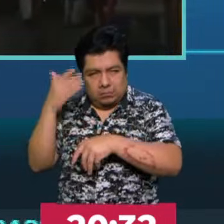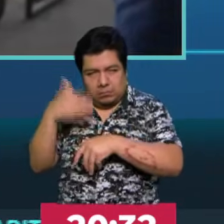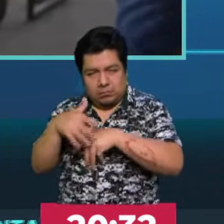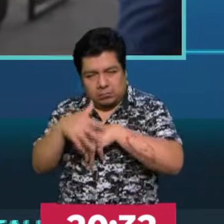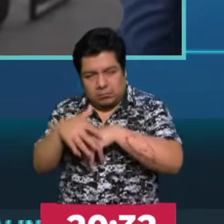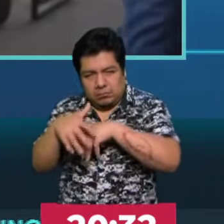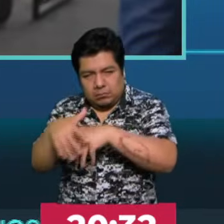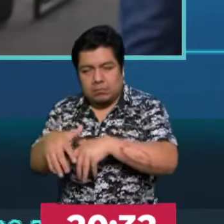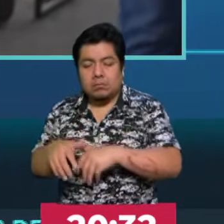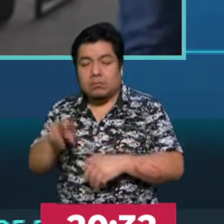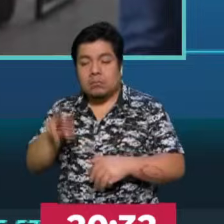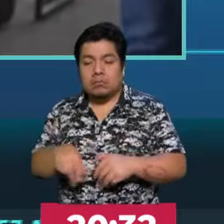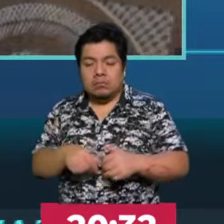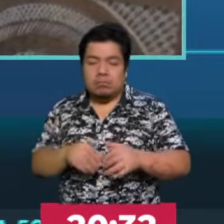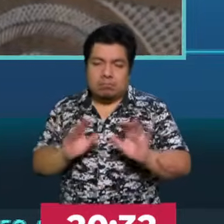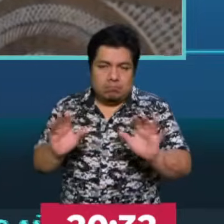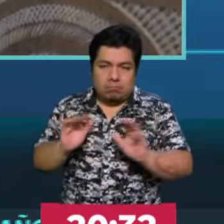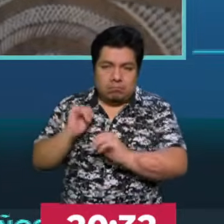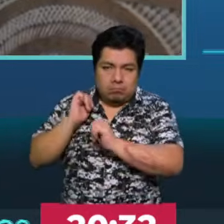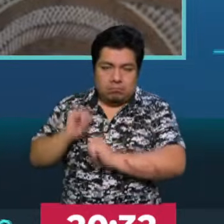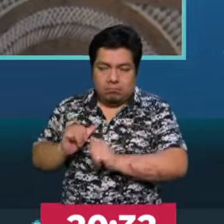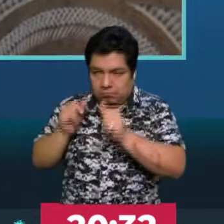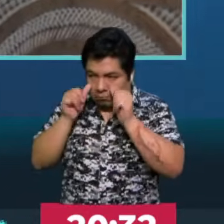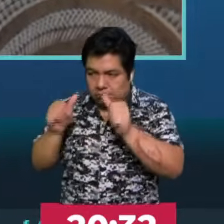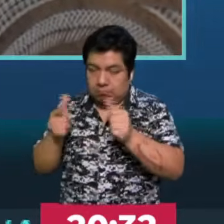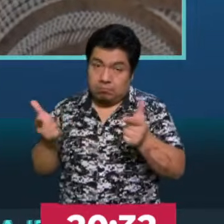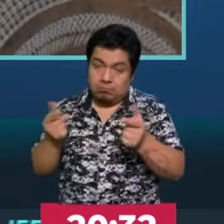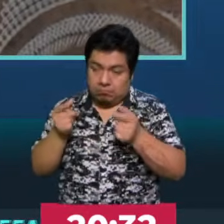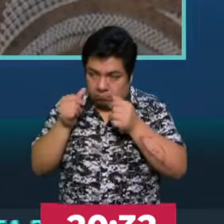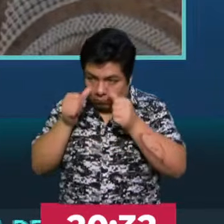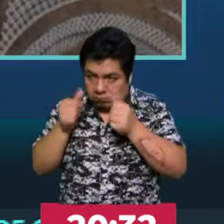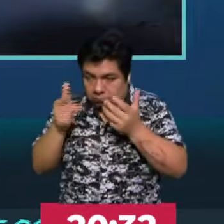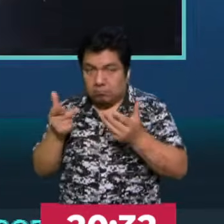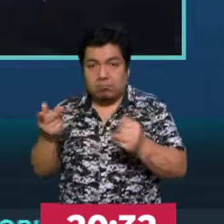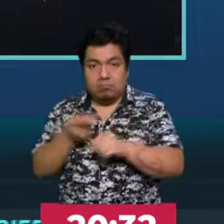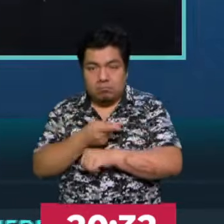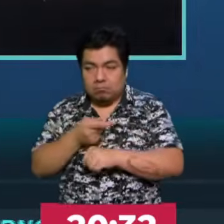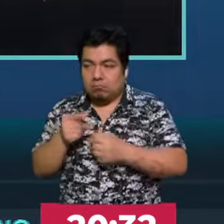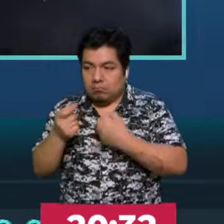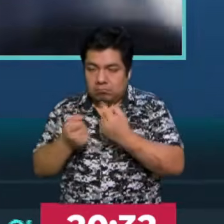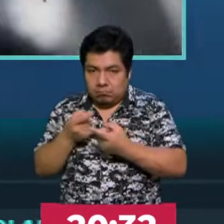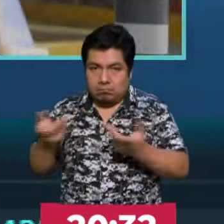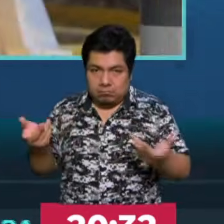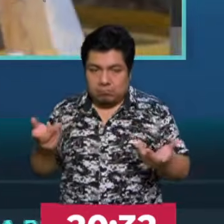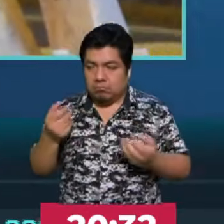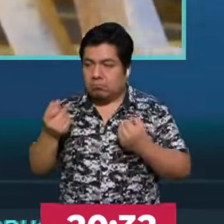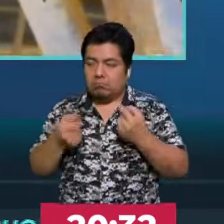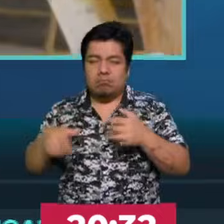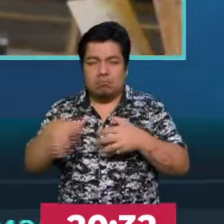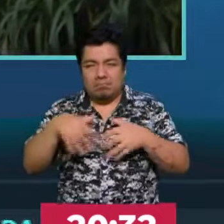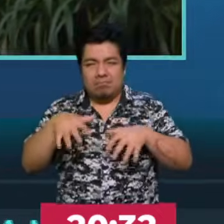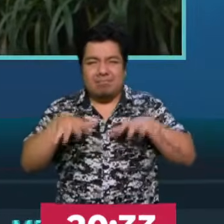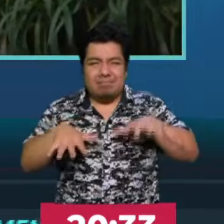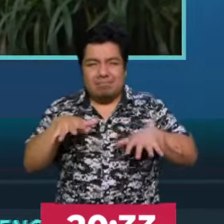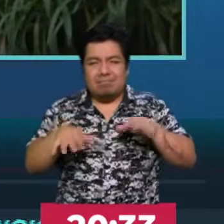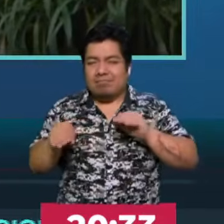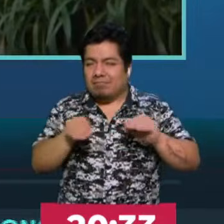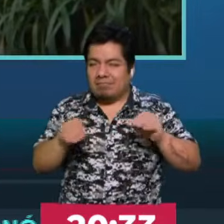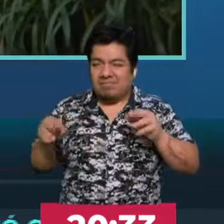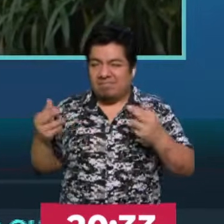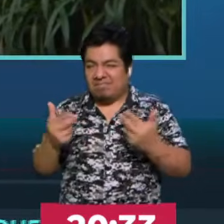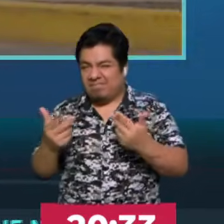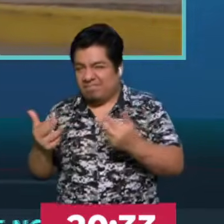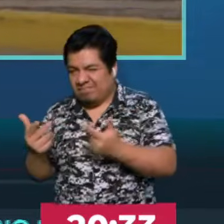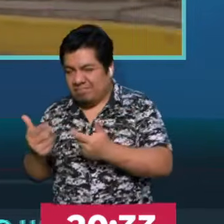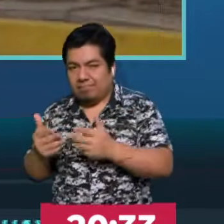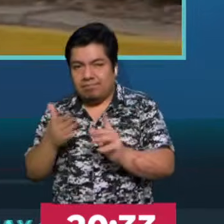bueno, la verdad ahí sí yo creo que la autoridad ya tiene que tratar de ver lo que ocurre para desviar la atención con estos movimientos que lo que hacen son destrozos y le